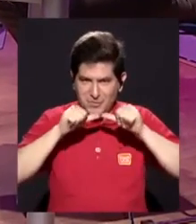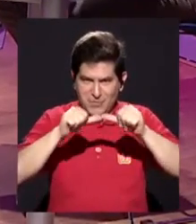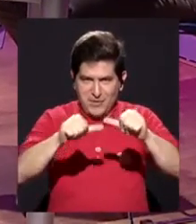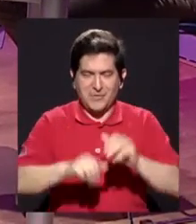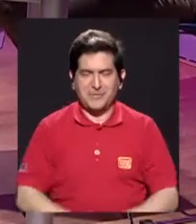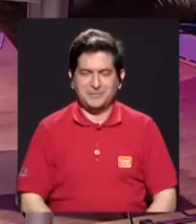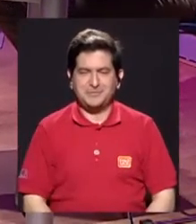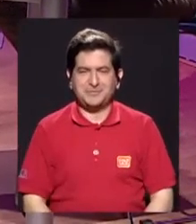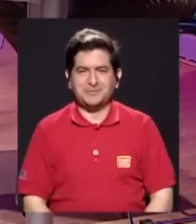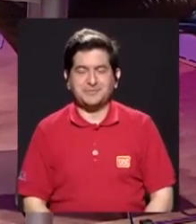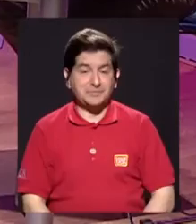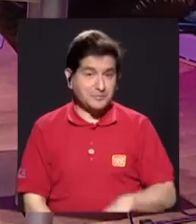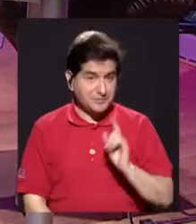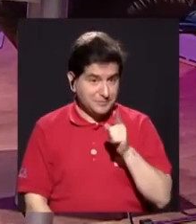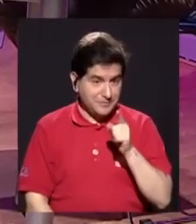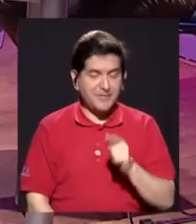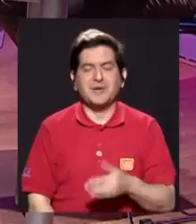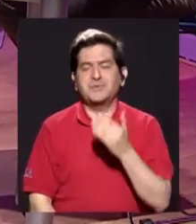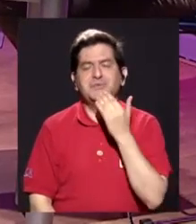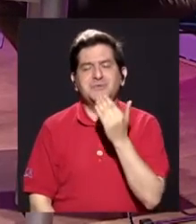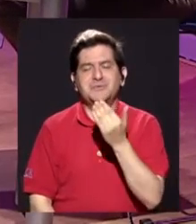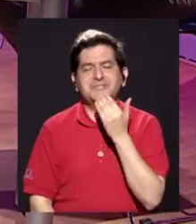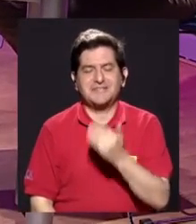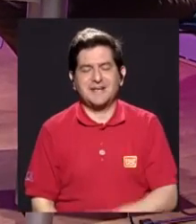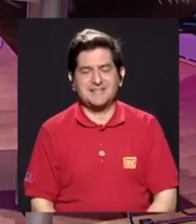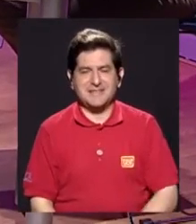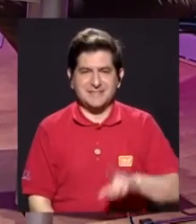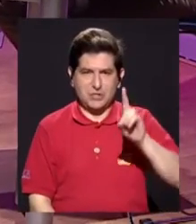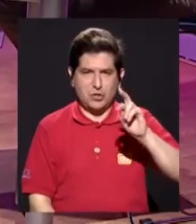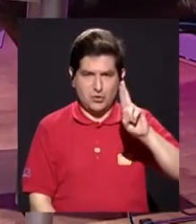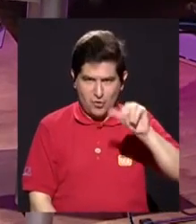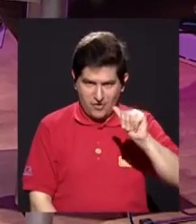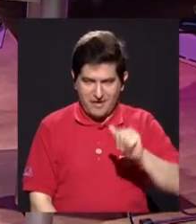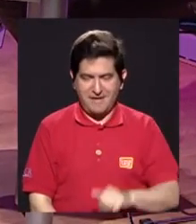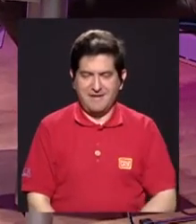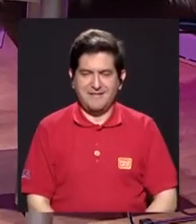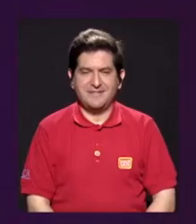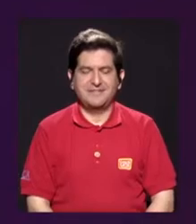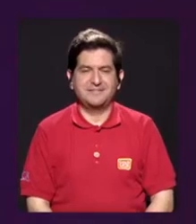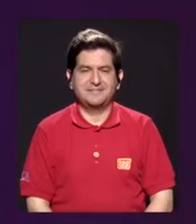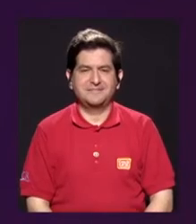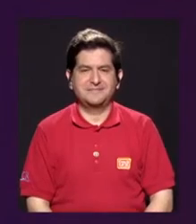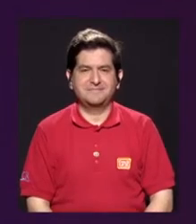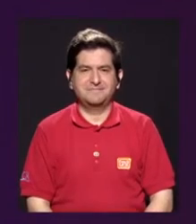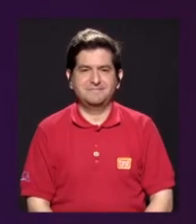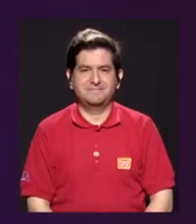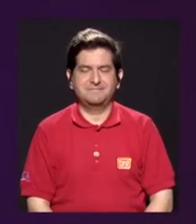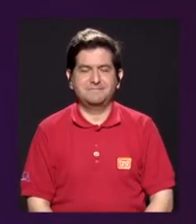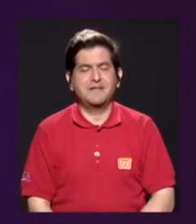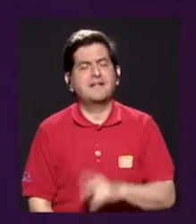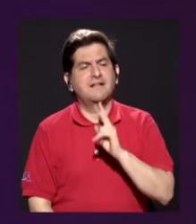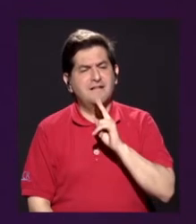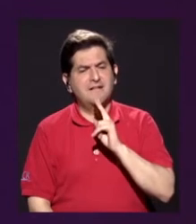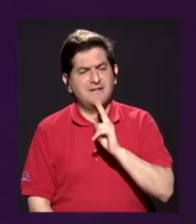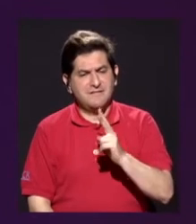Dora. No, gracias. Bienvenida, Marta, Dora. Muchas gracias. En realidad,